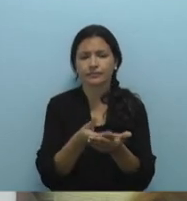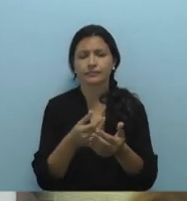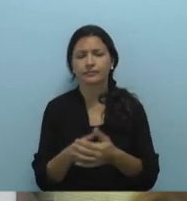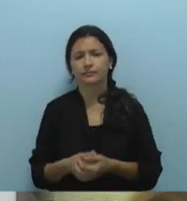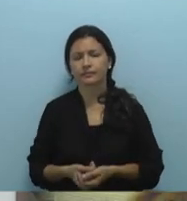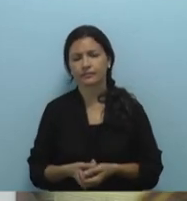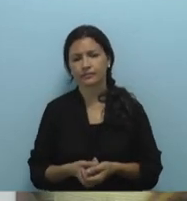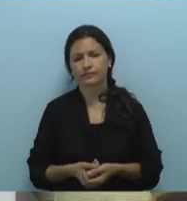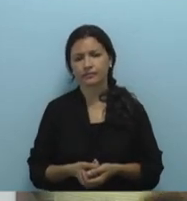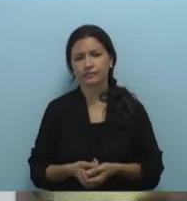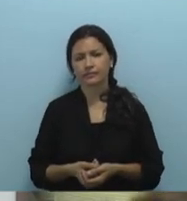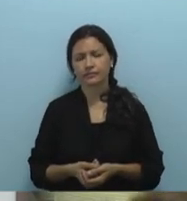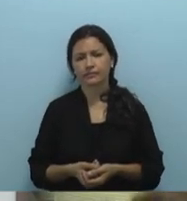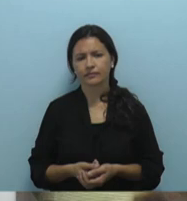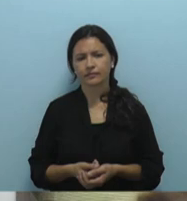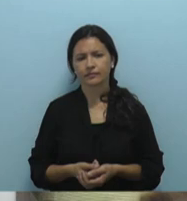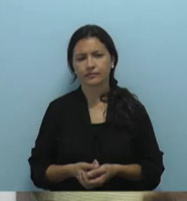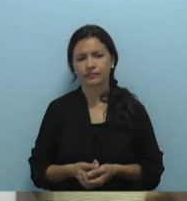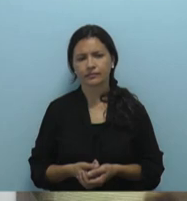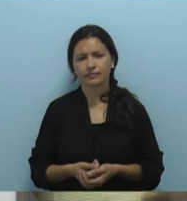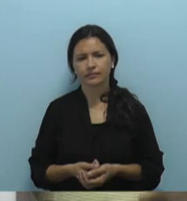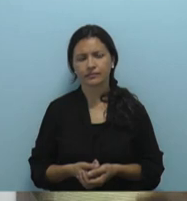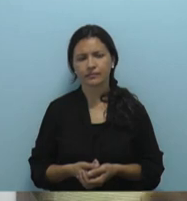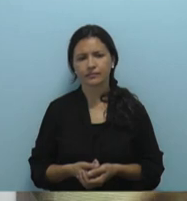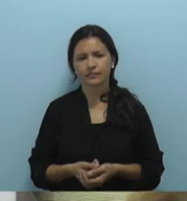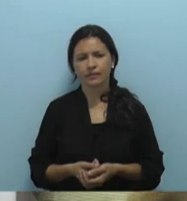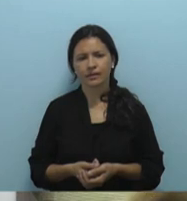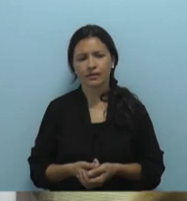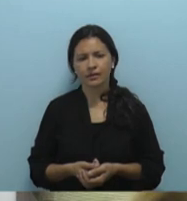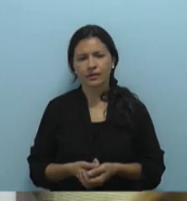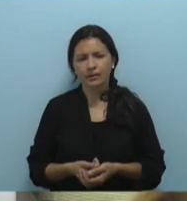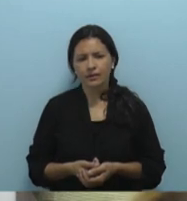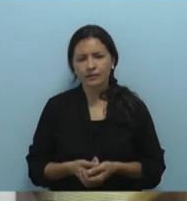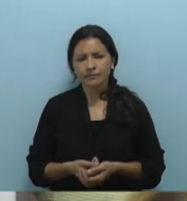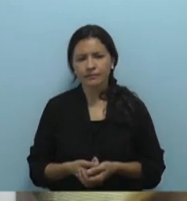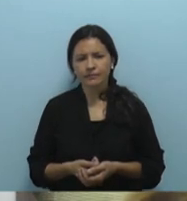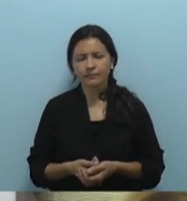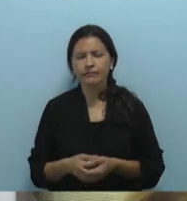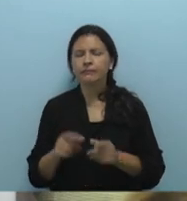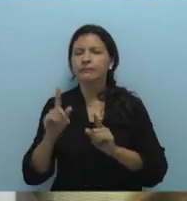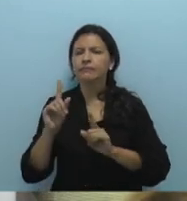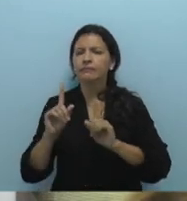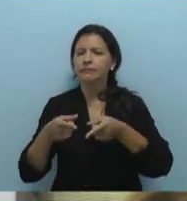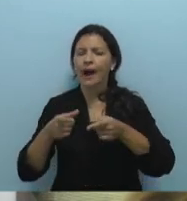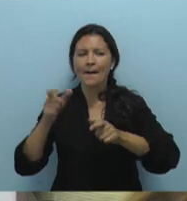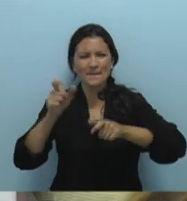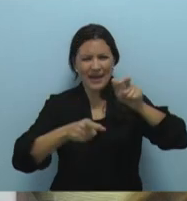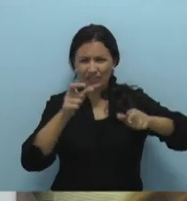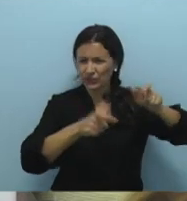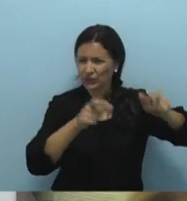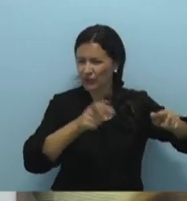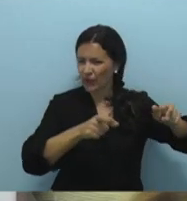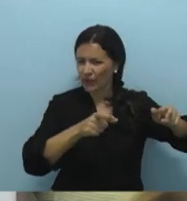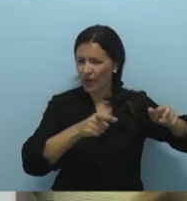que tengamos claro, por un lado, y por el otro lado que los aportes personales que se hacen en las campañas